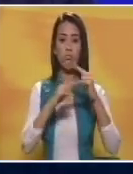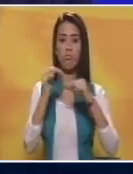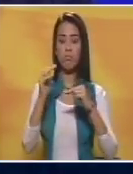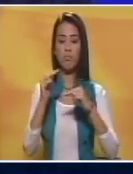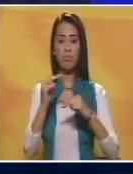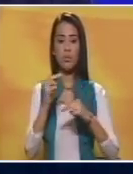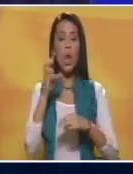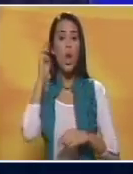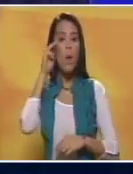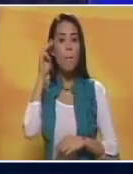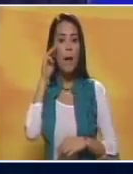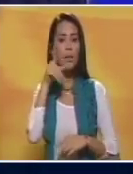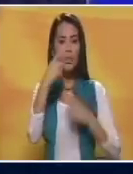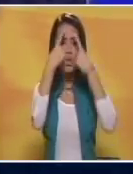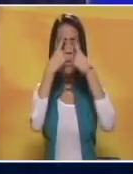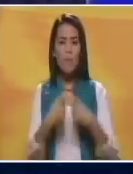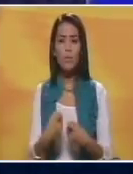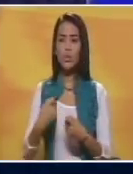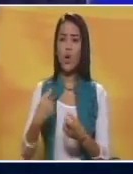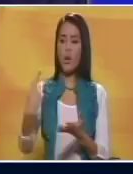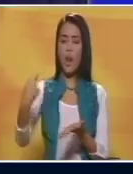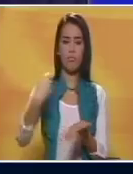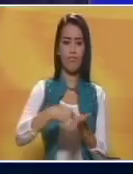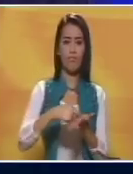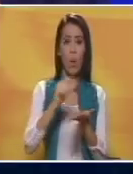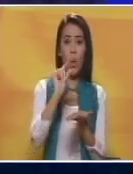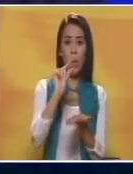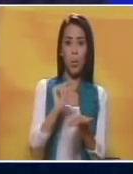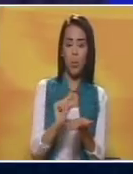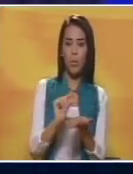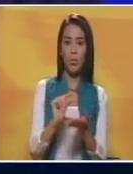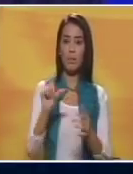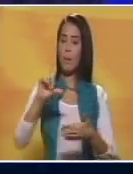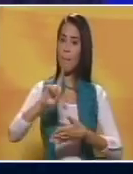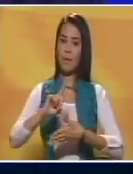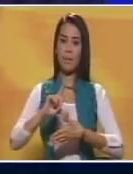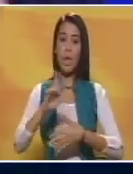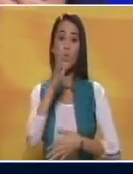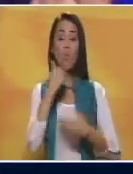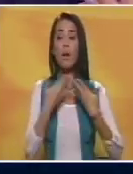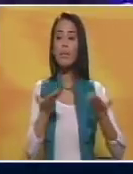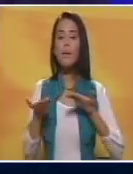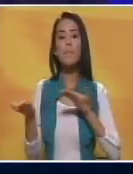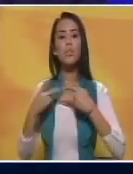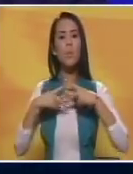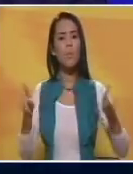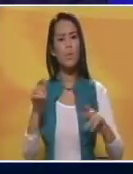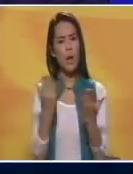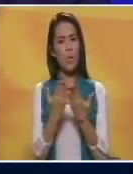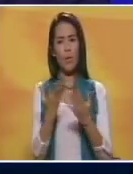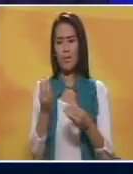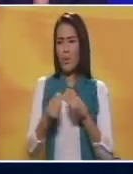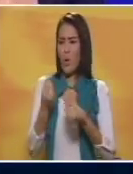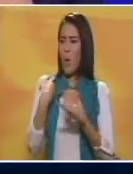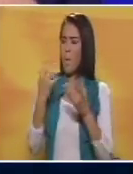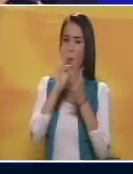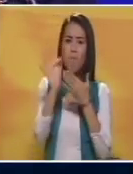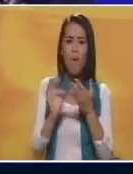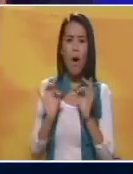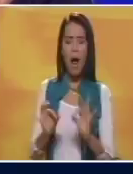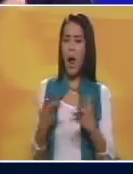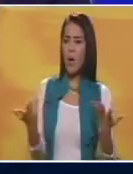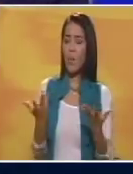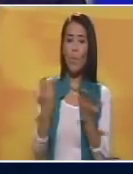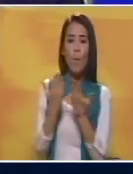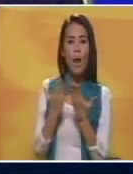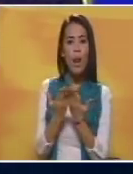Los maestros son los profesionales peores pagados de América Latina. No hay servicios públicos en las escuelas. ¿Cómo va a funcionar la escuela así? ¿Qué